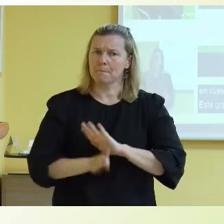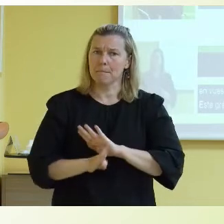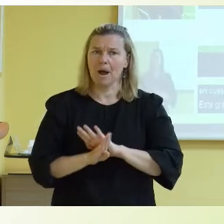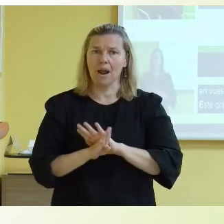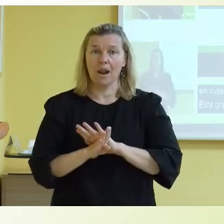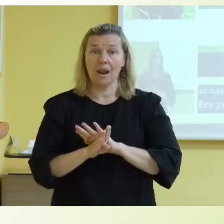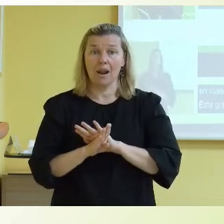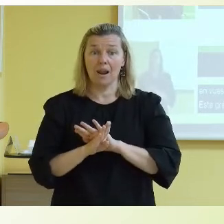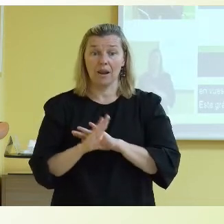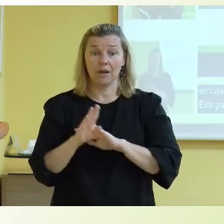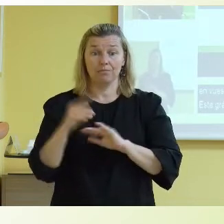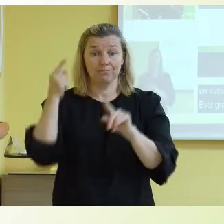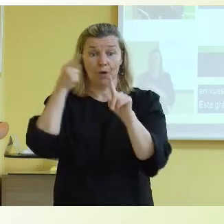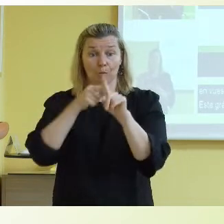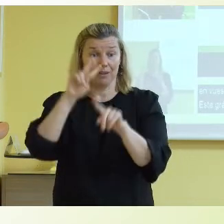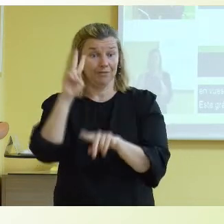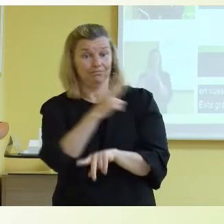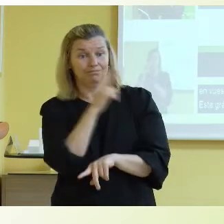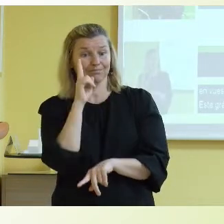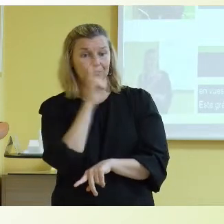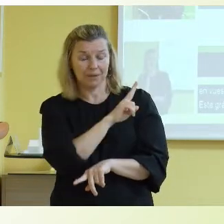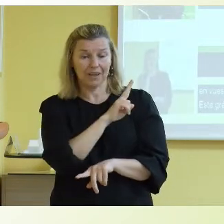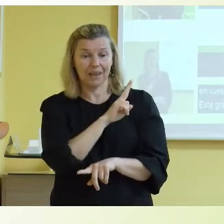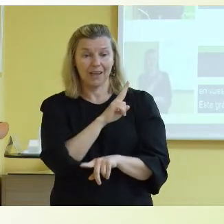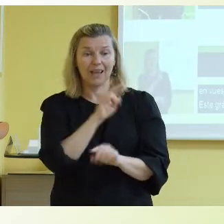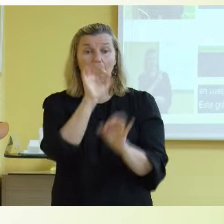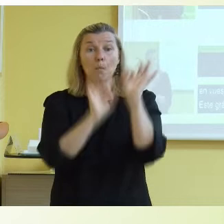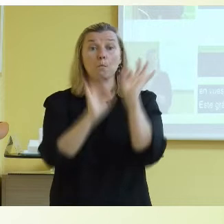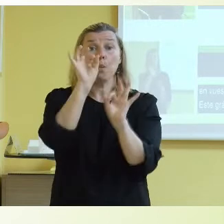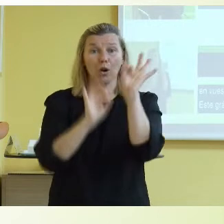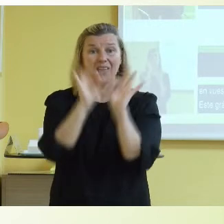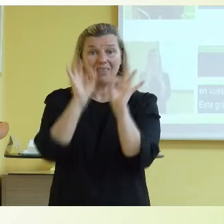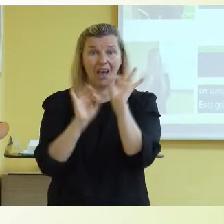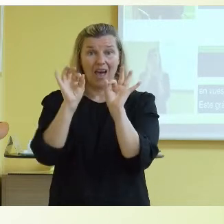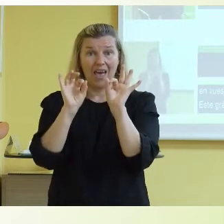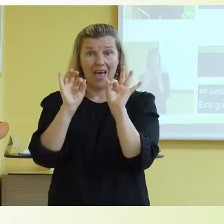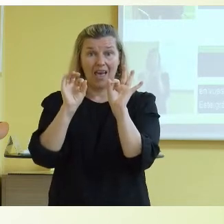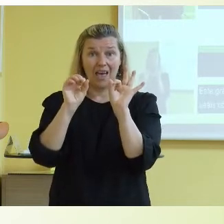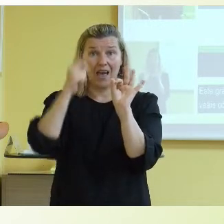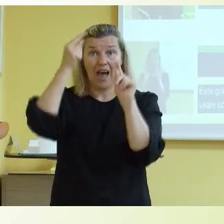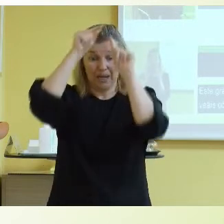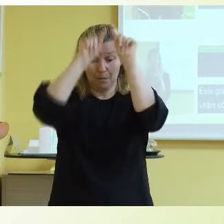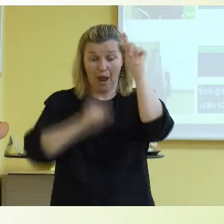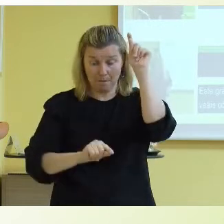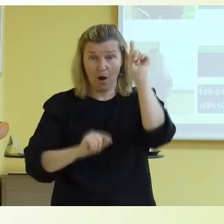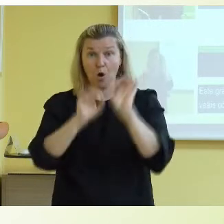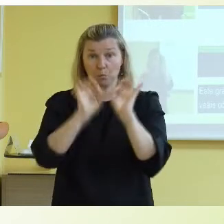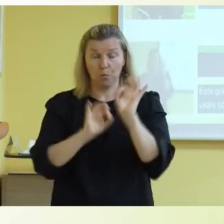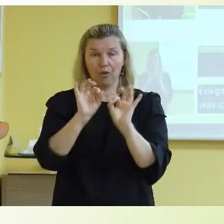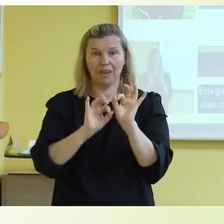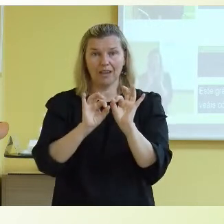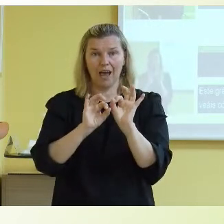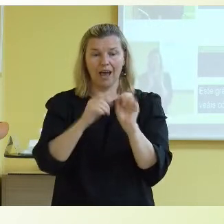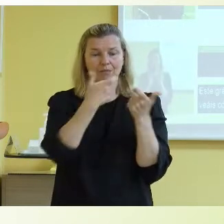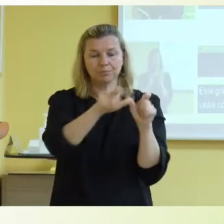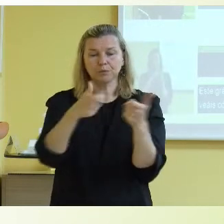que veáis cómo es la distribución de porcentajes, arriba, abajo el porcentaje, no prestéis mucha atención de porcentaje, pero sí